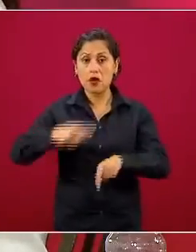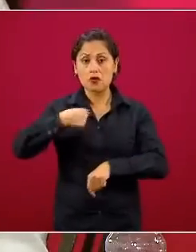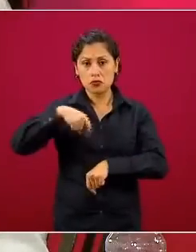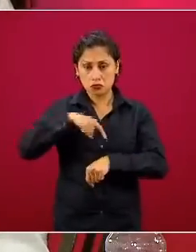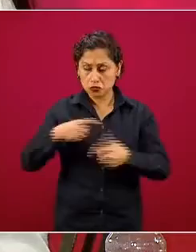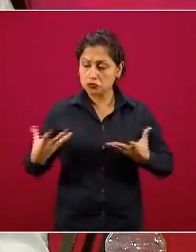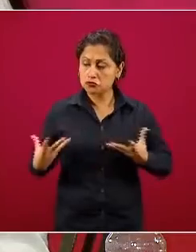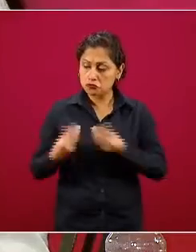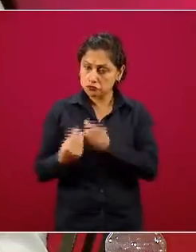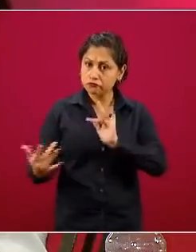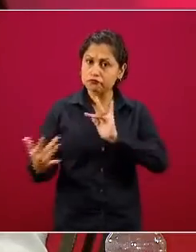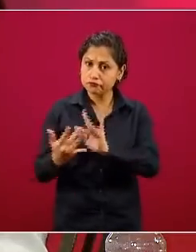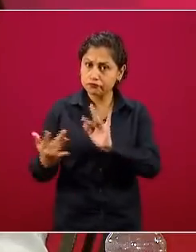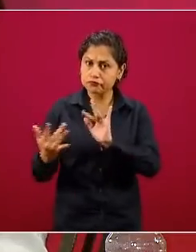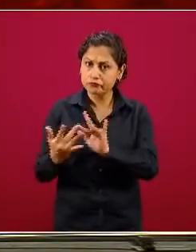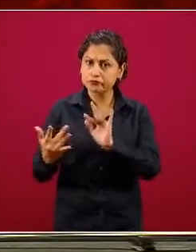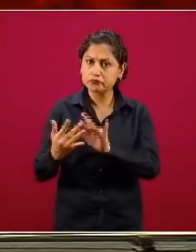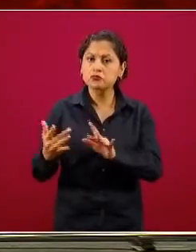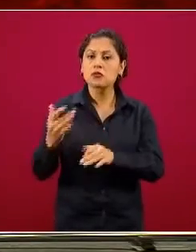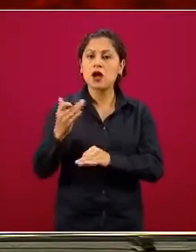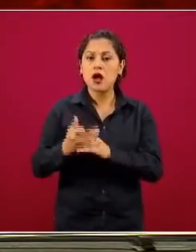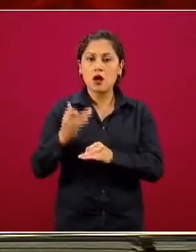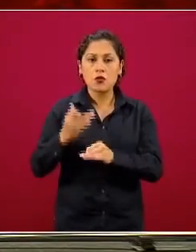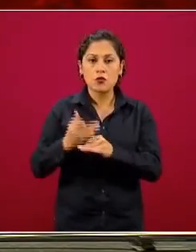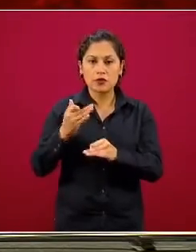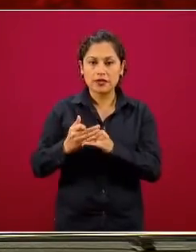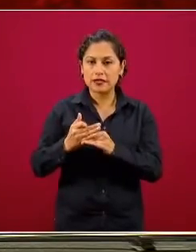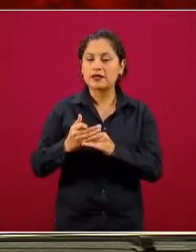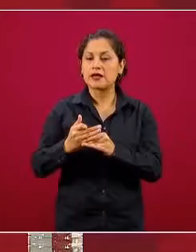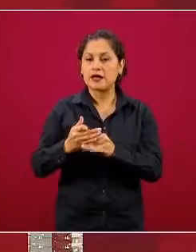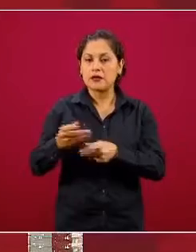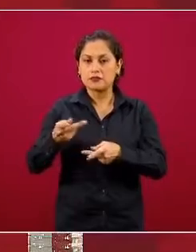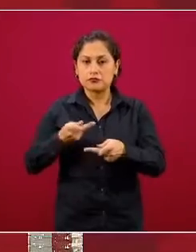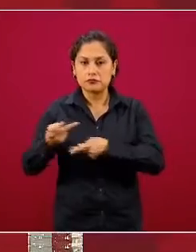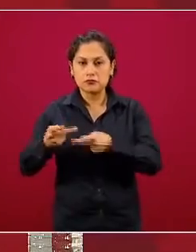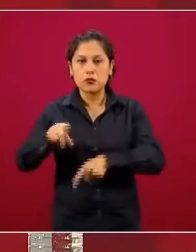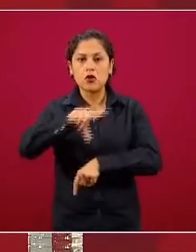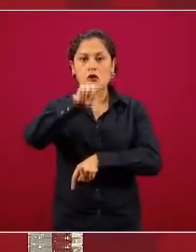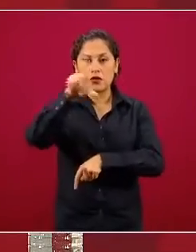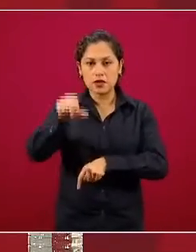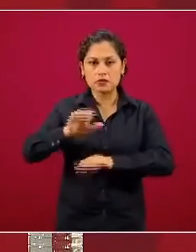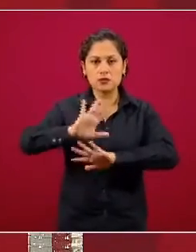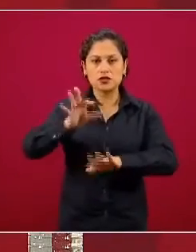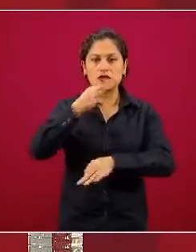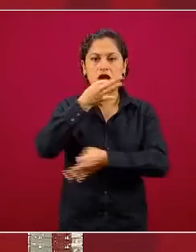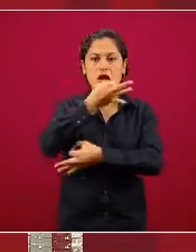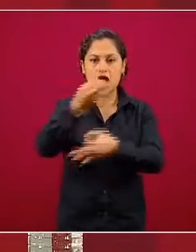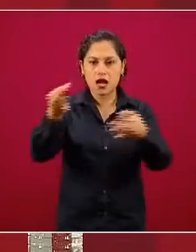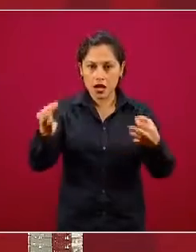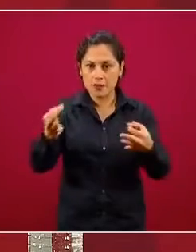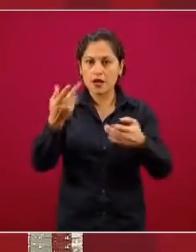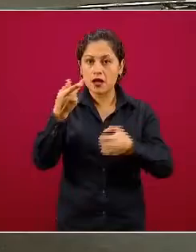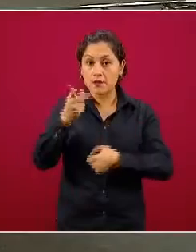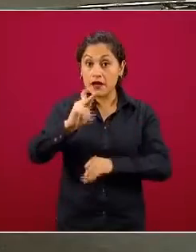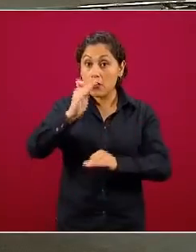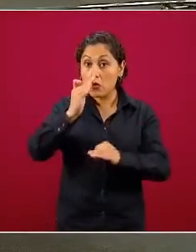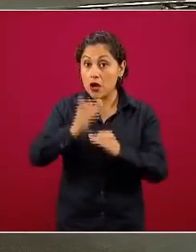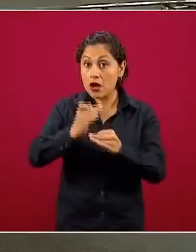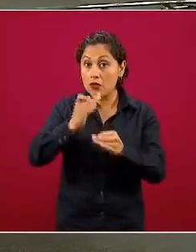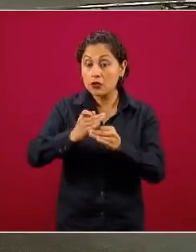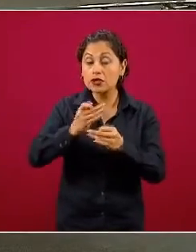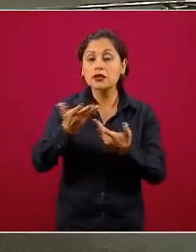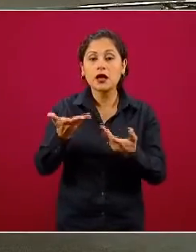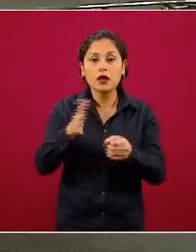participando. Ya va a haber tiempo en su momento para poderlo atender. Por lo pronto, pues es quedarnos en casa, la